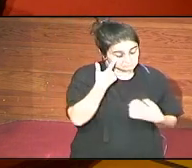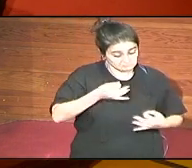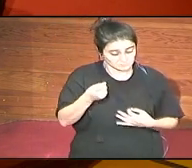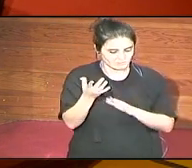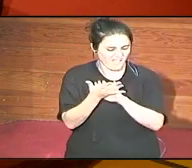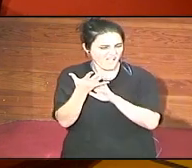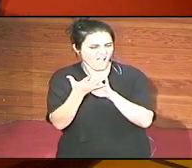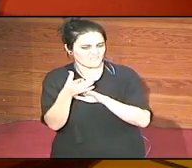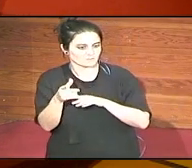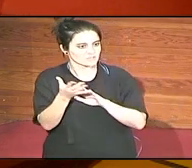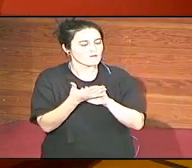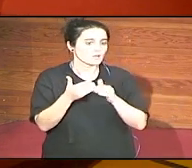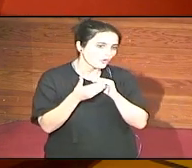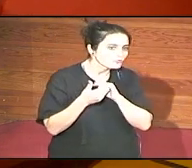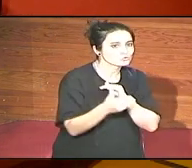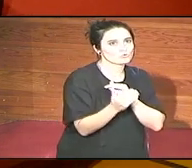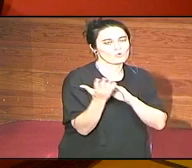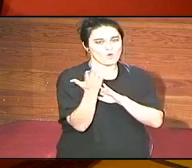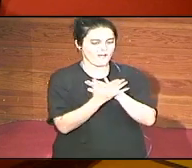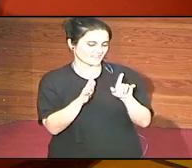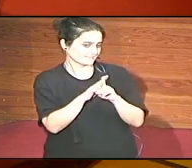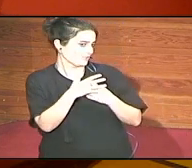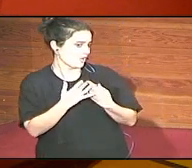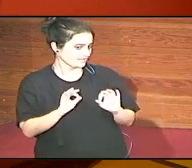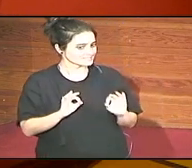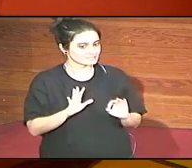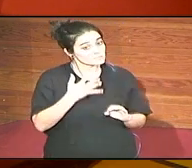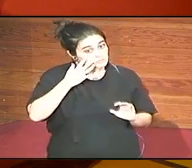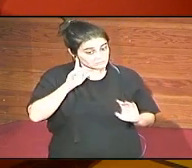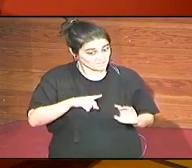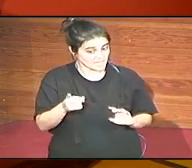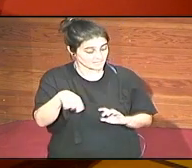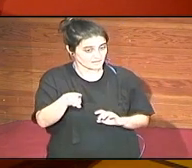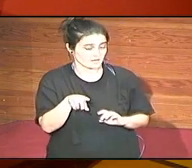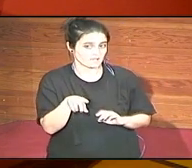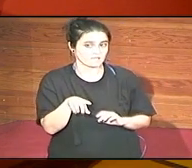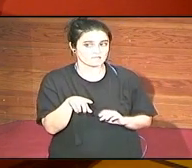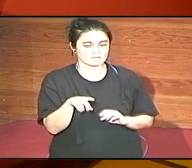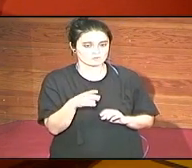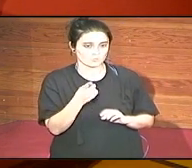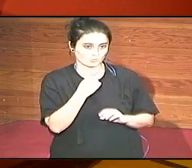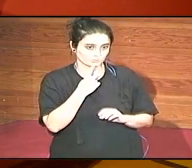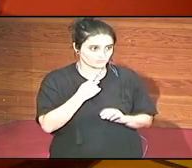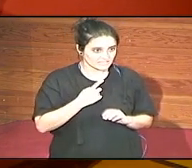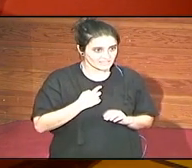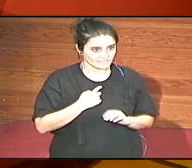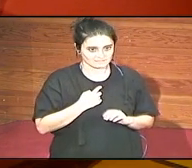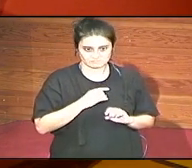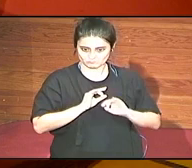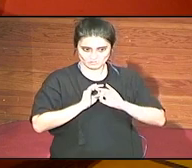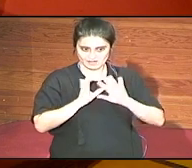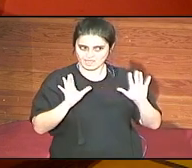ellos es verdad que te hablan de futuro y te hablan de situaciones así pero también te te decían y te dejaban claro que la